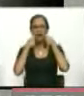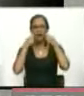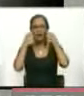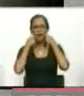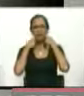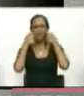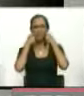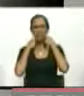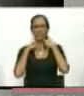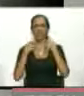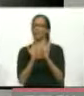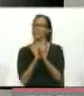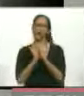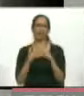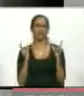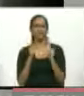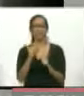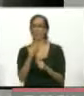i